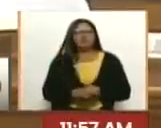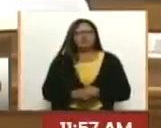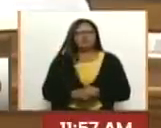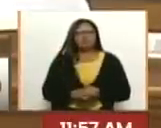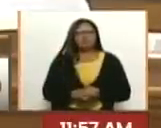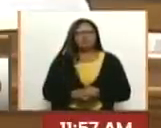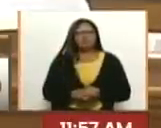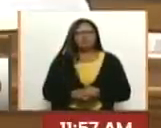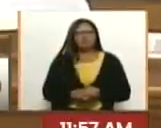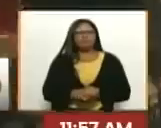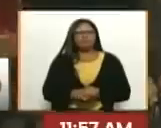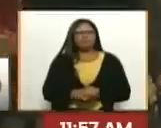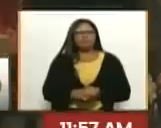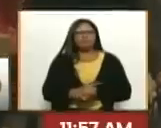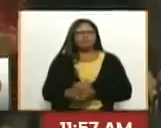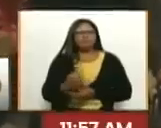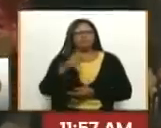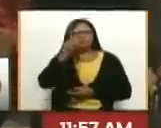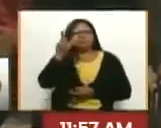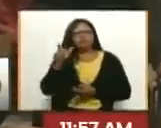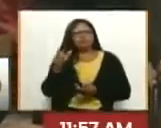Por ejemplo, una persona